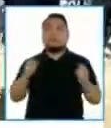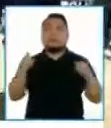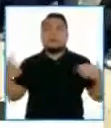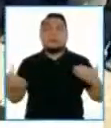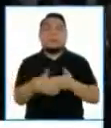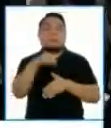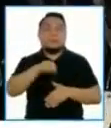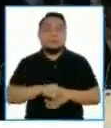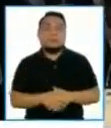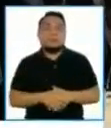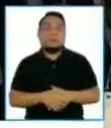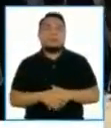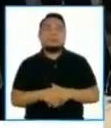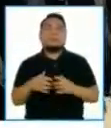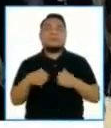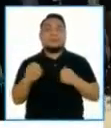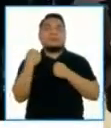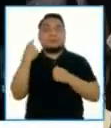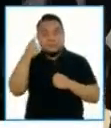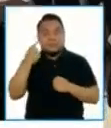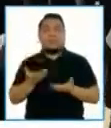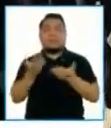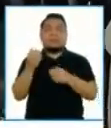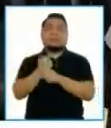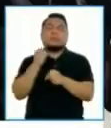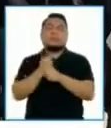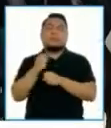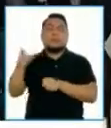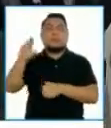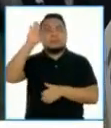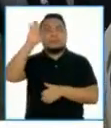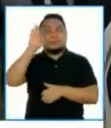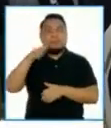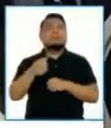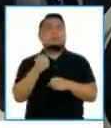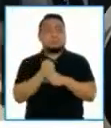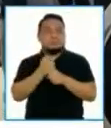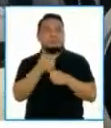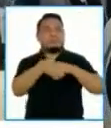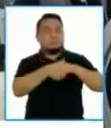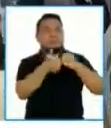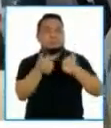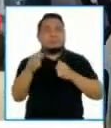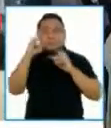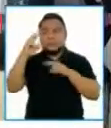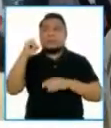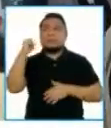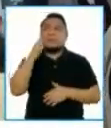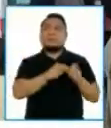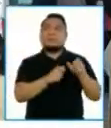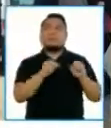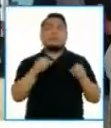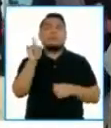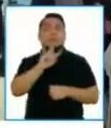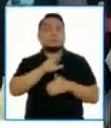la Panamericana Sur. Fortalecer la moral y el trabajo que está desarrollando la Policía Nacional en un marco irrestricto de respeto de los derechos humanos,